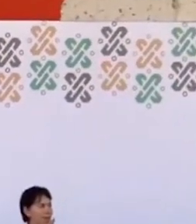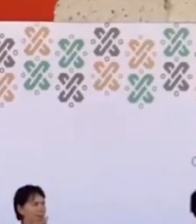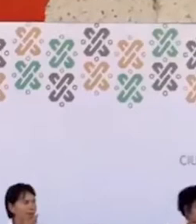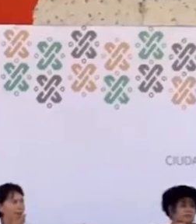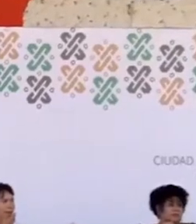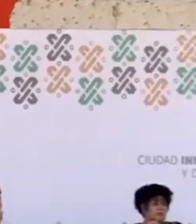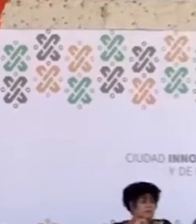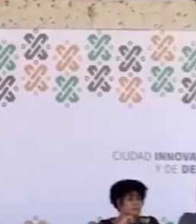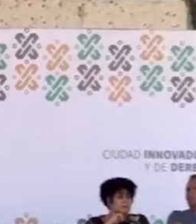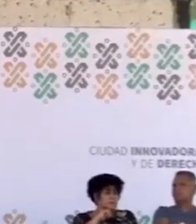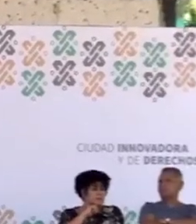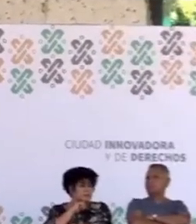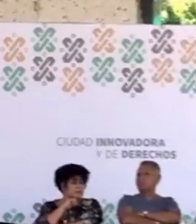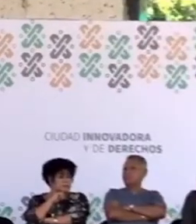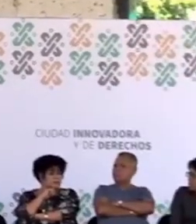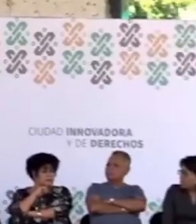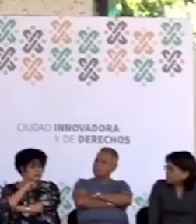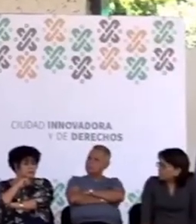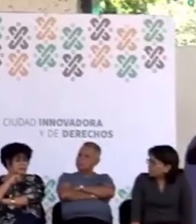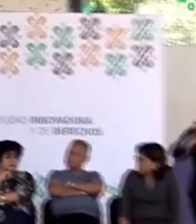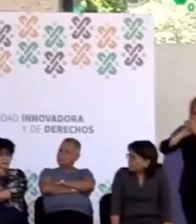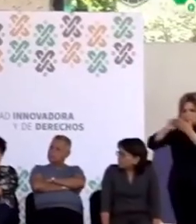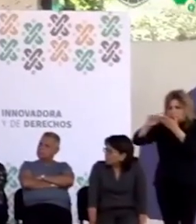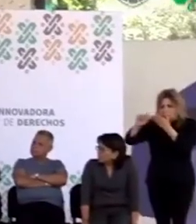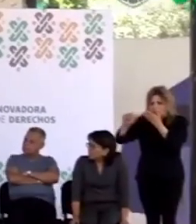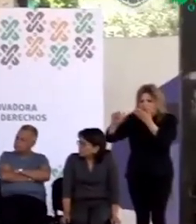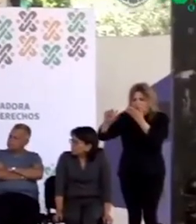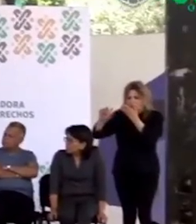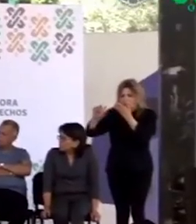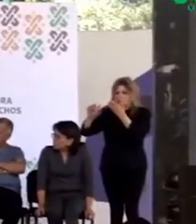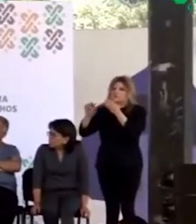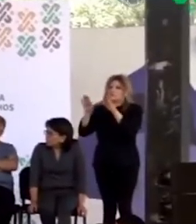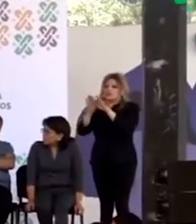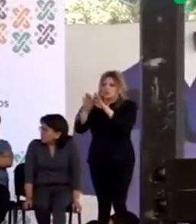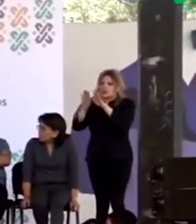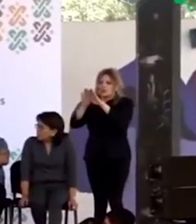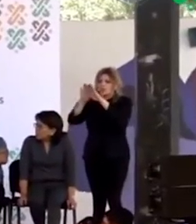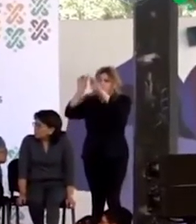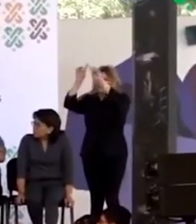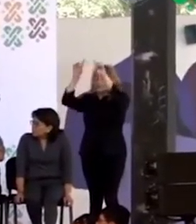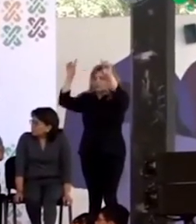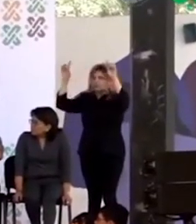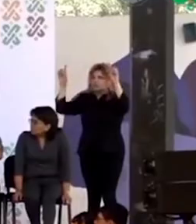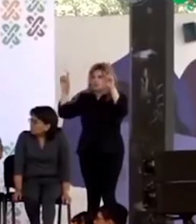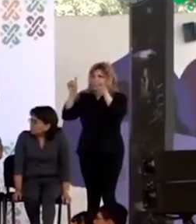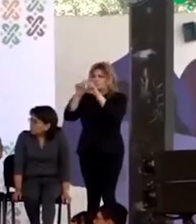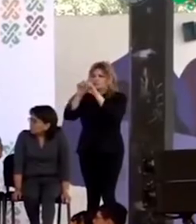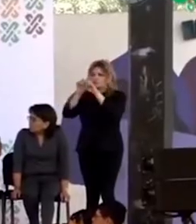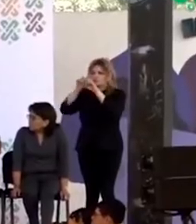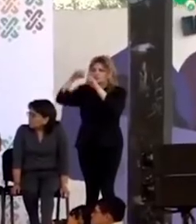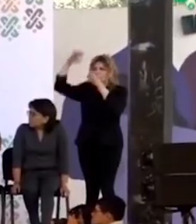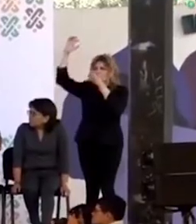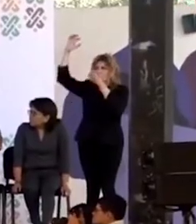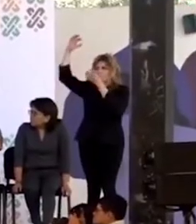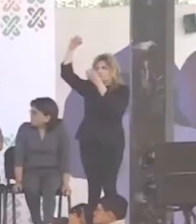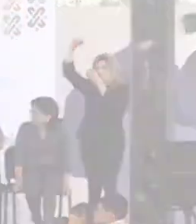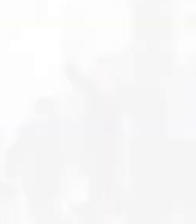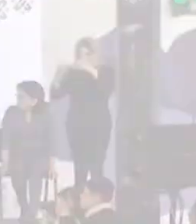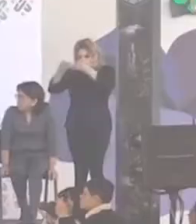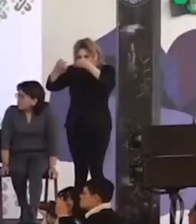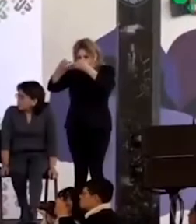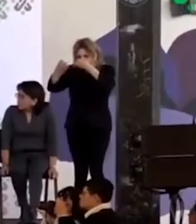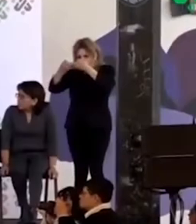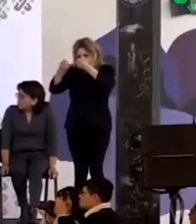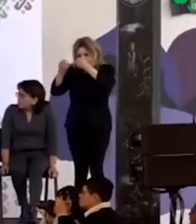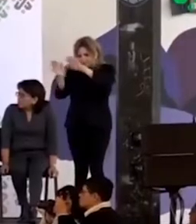no traiga todo el polvo, y de ahí se deposita en un tinaco y se pone una bomba para poderse utilizar.